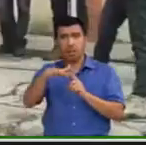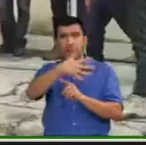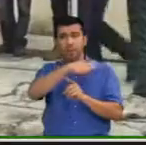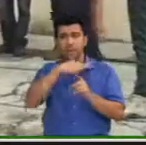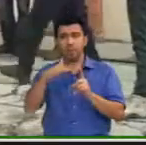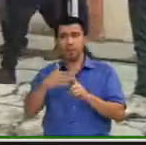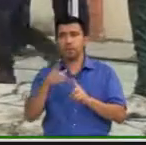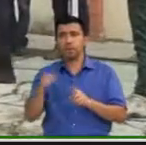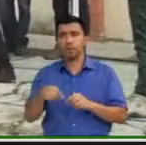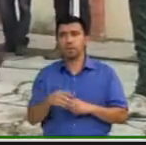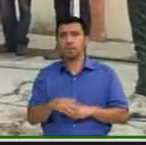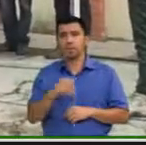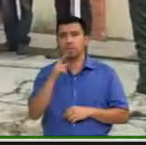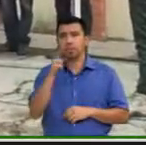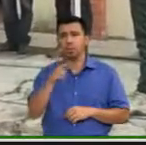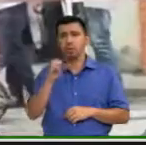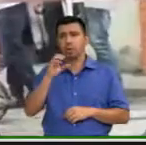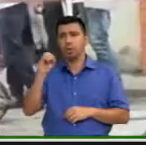tenía